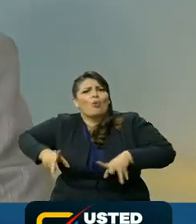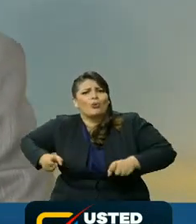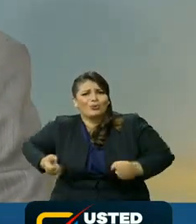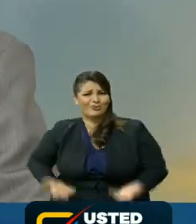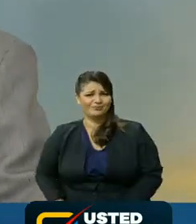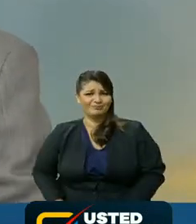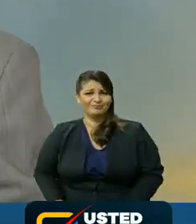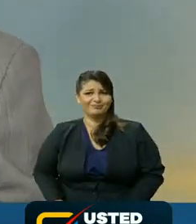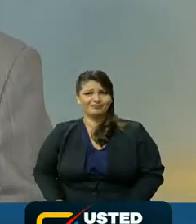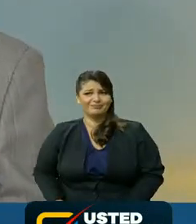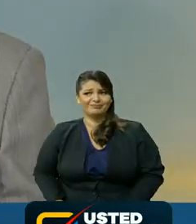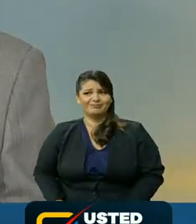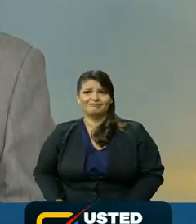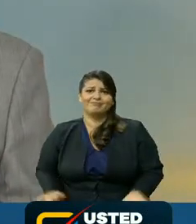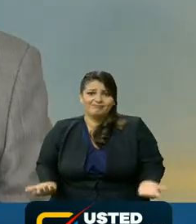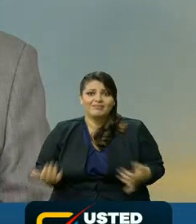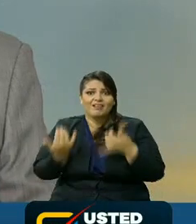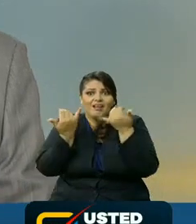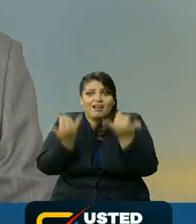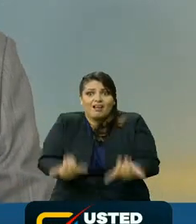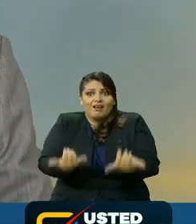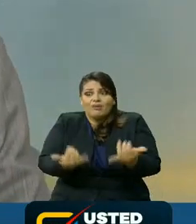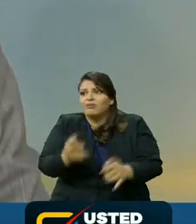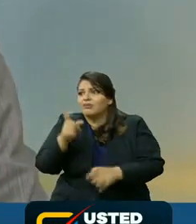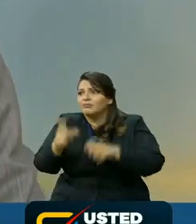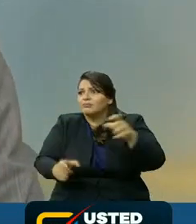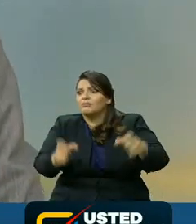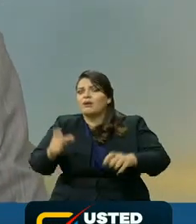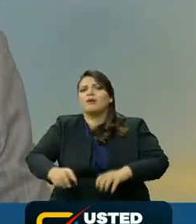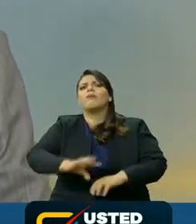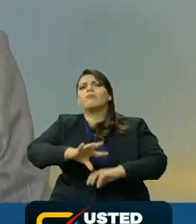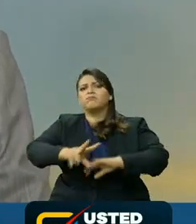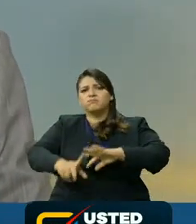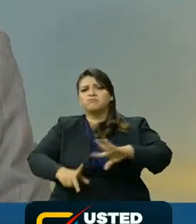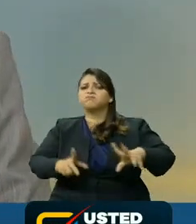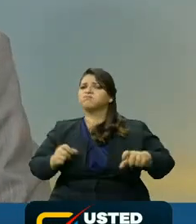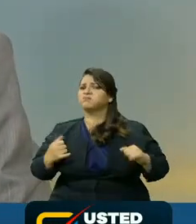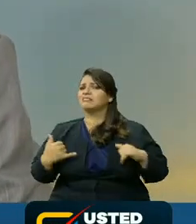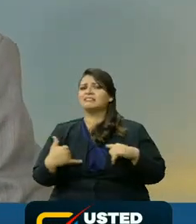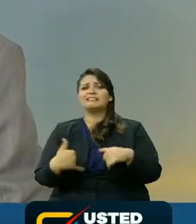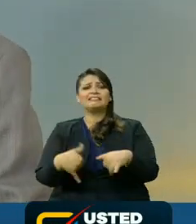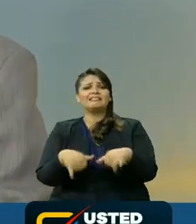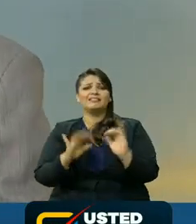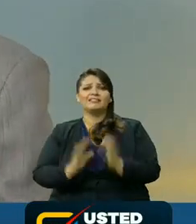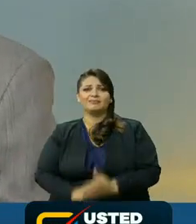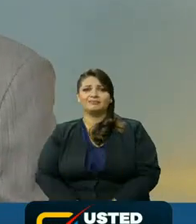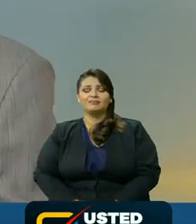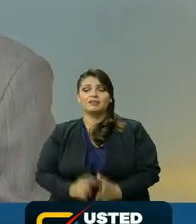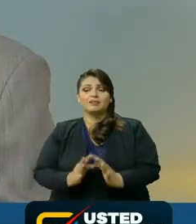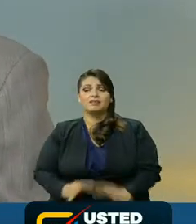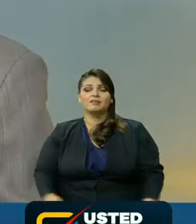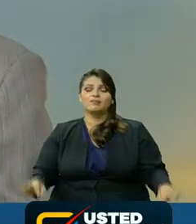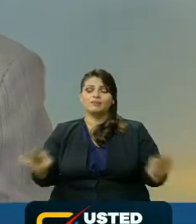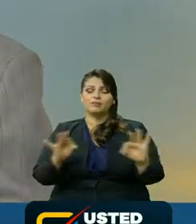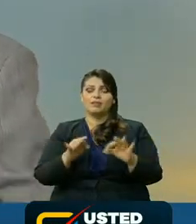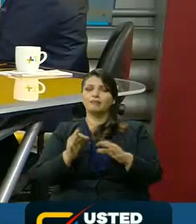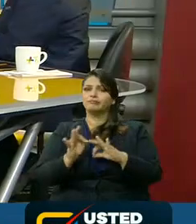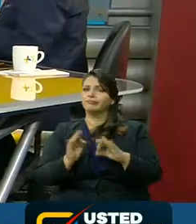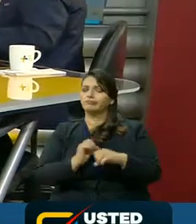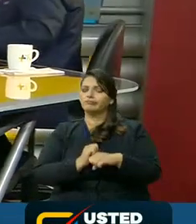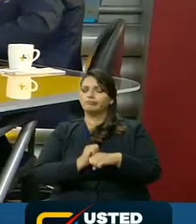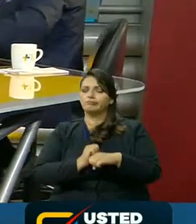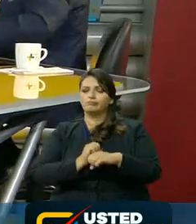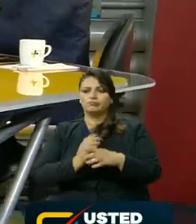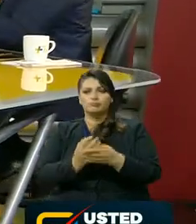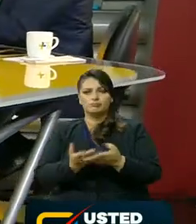sido un volumen tan grande. Y eso es lo que queremos que se aclare, por tranquilidad del país. Doctor, no obstante, y yo